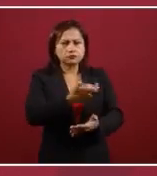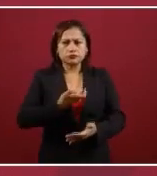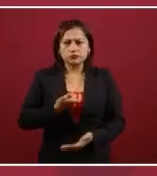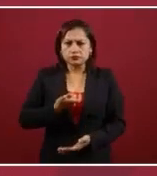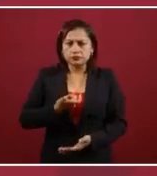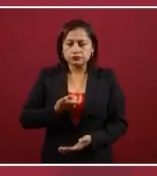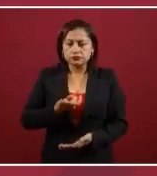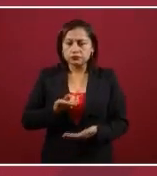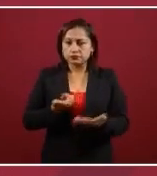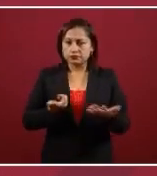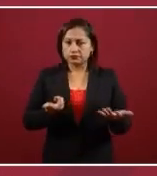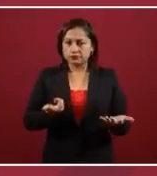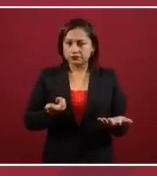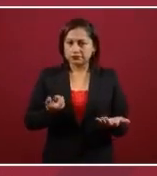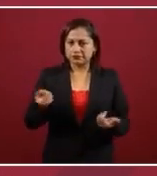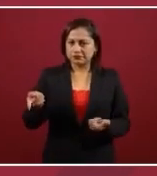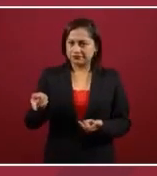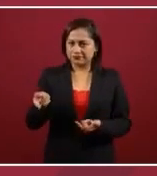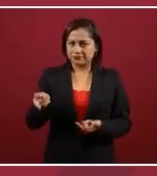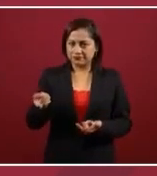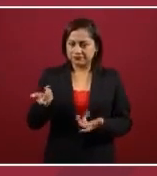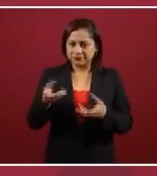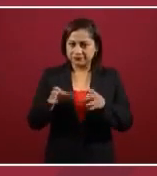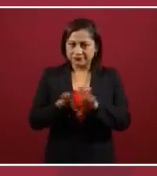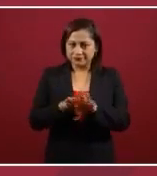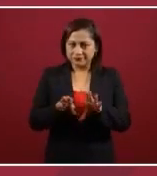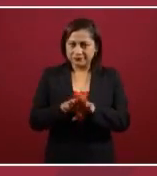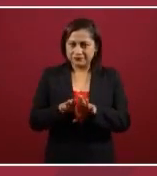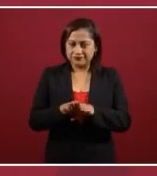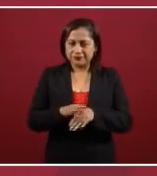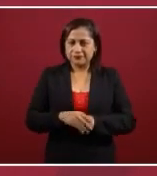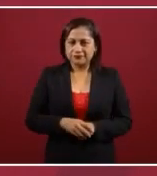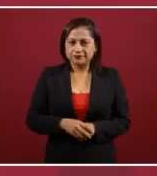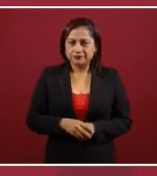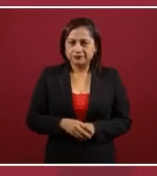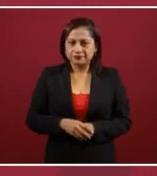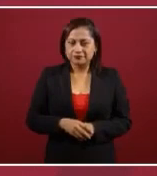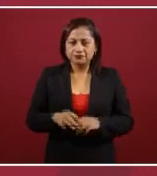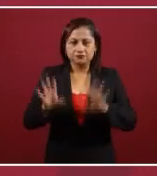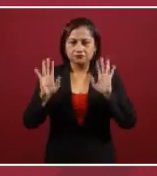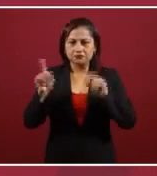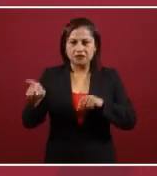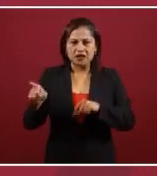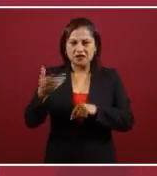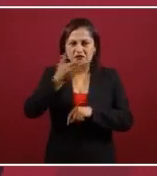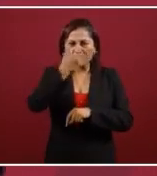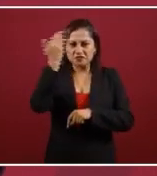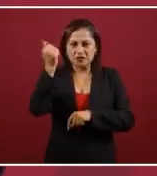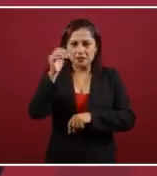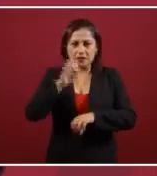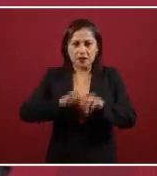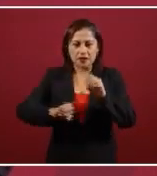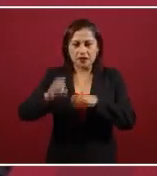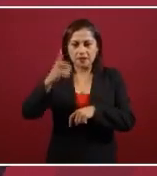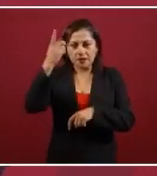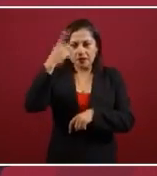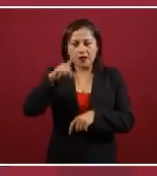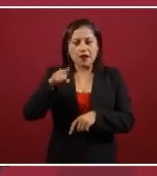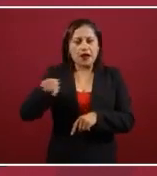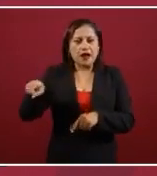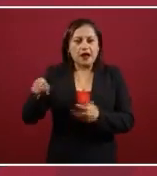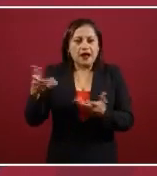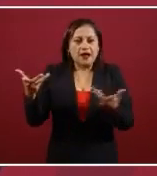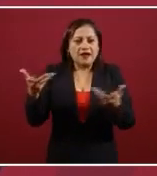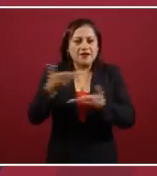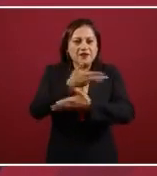no sabe de alimentos, ni siquiera nunca ha hecho unos huevos estrellados, o